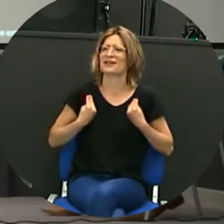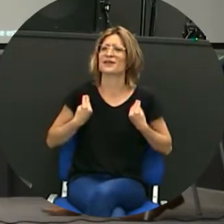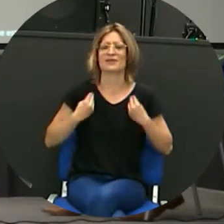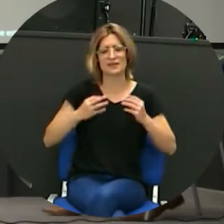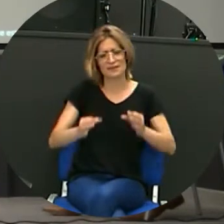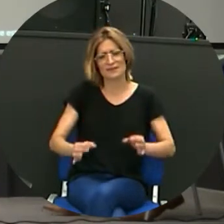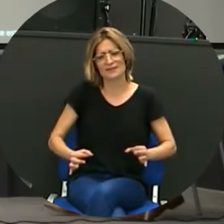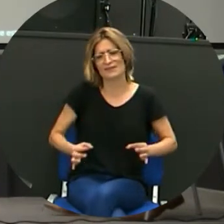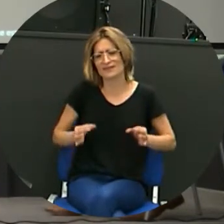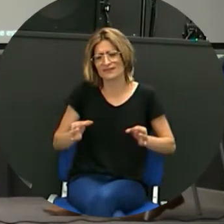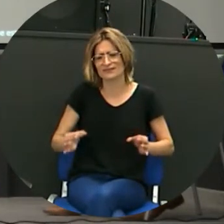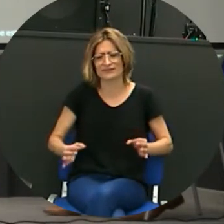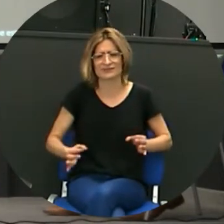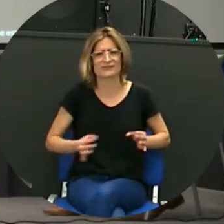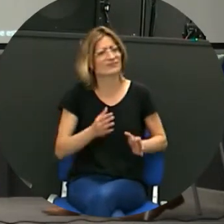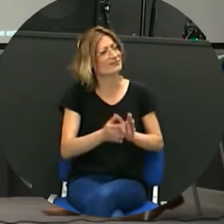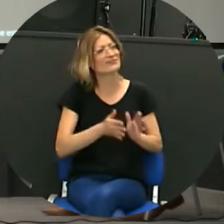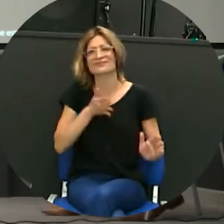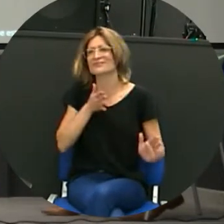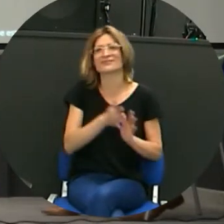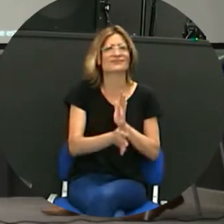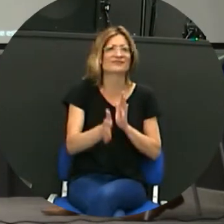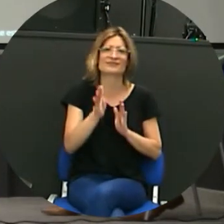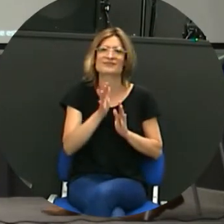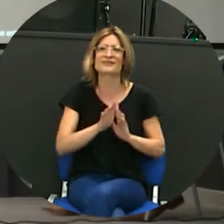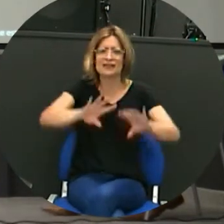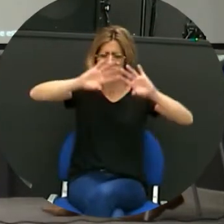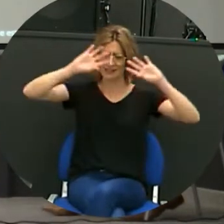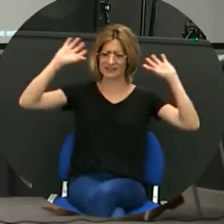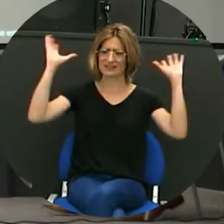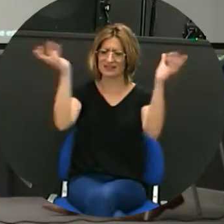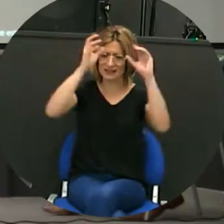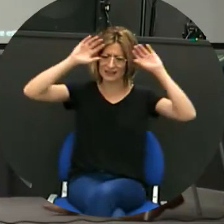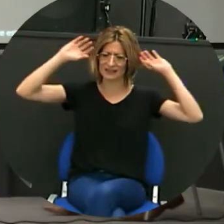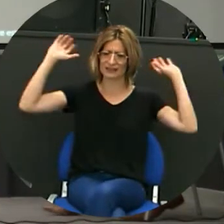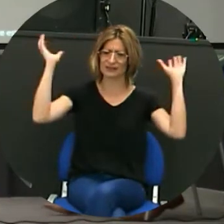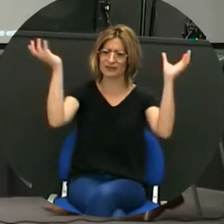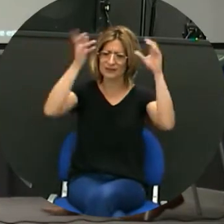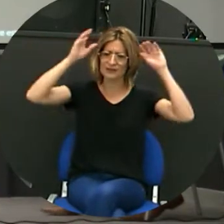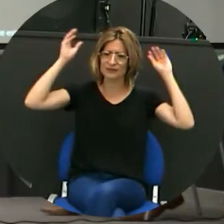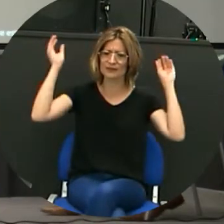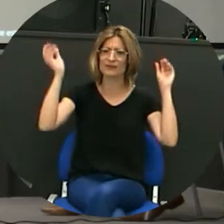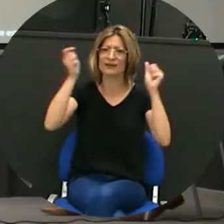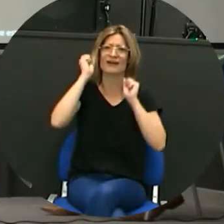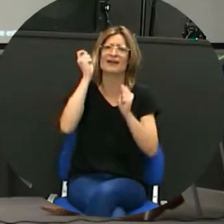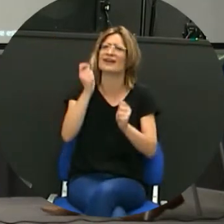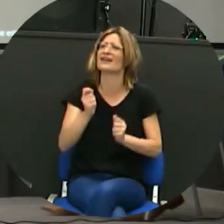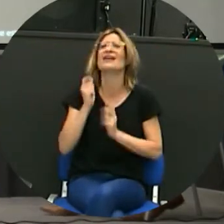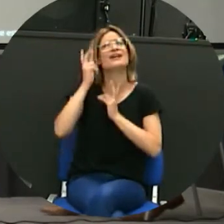al que vive para siempre y siempre, sin la gloria.